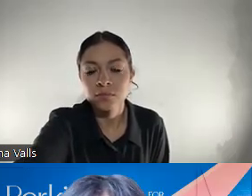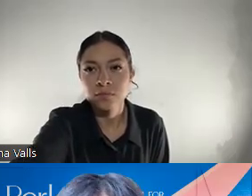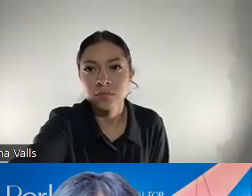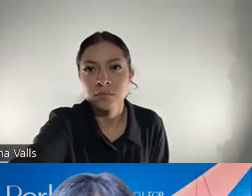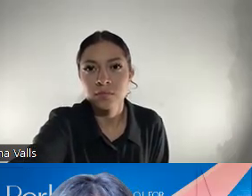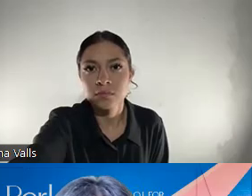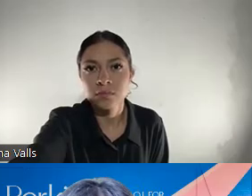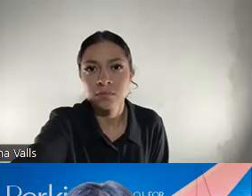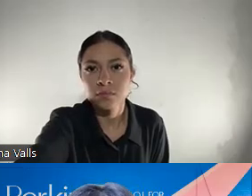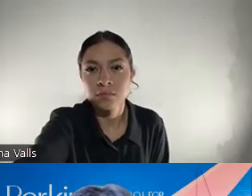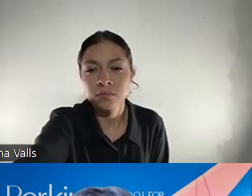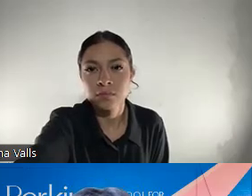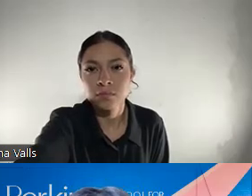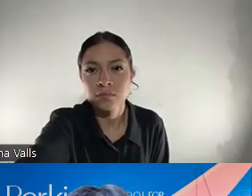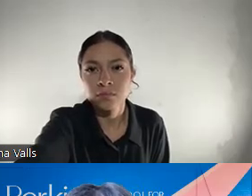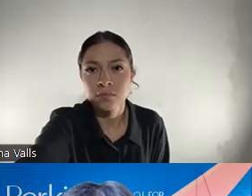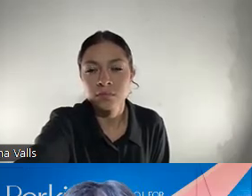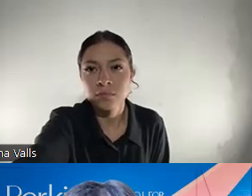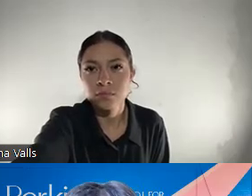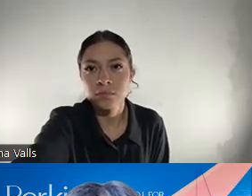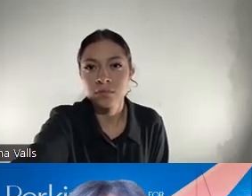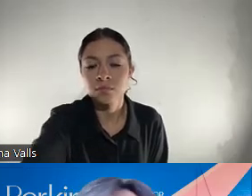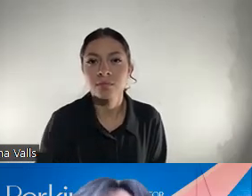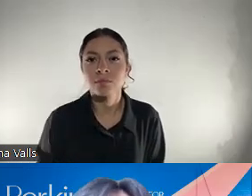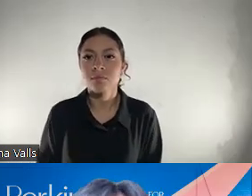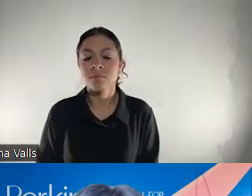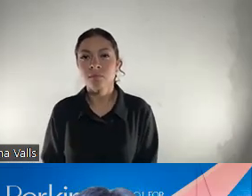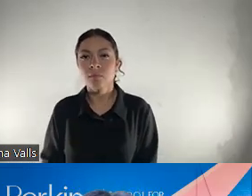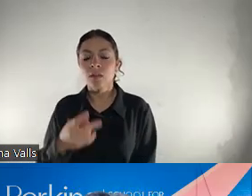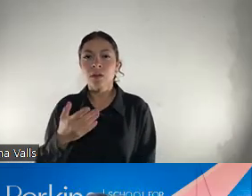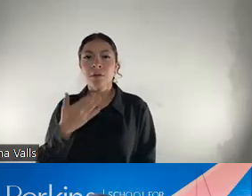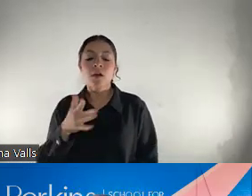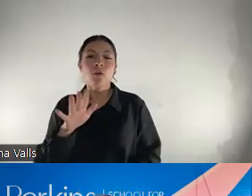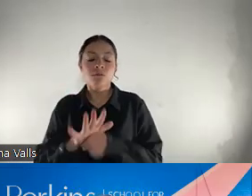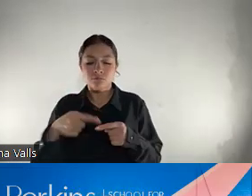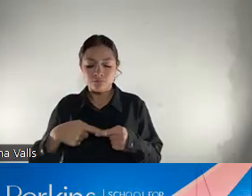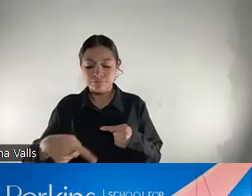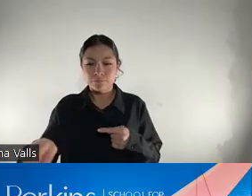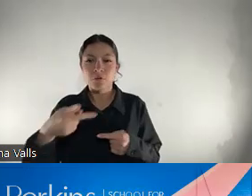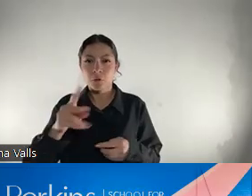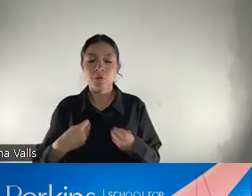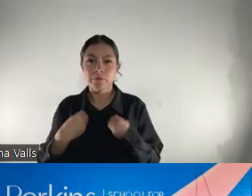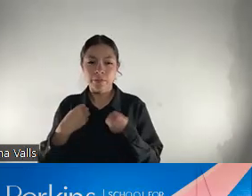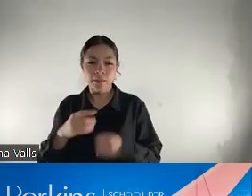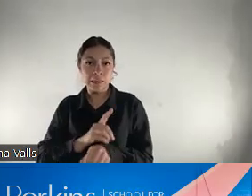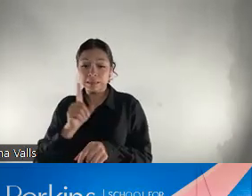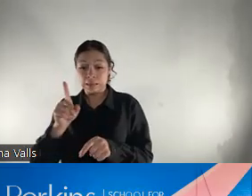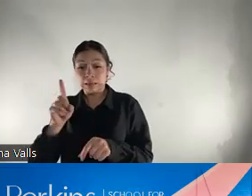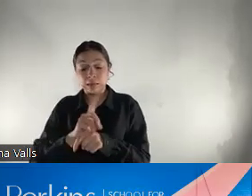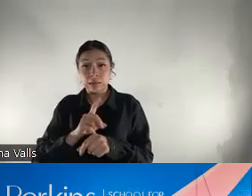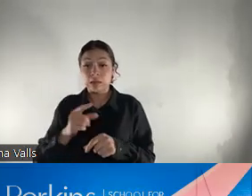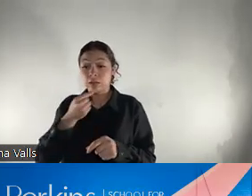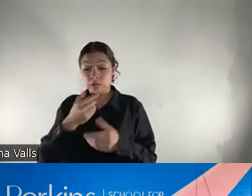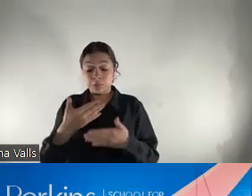propios de la infancia, sino que tienen un perfil evolutivo, o bien pues a lo largo de la vida, desde la concepción hasta la muerte,